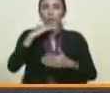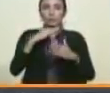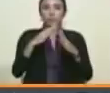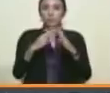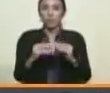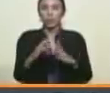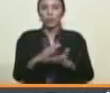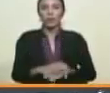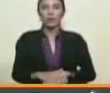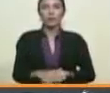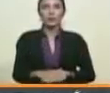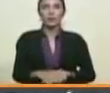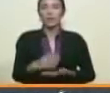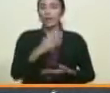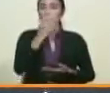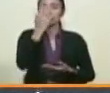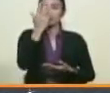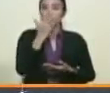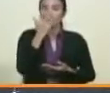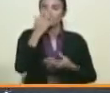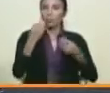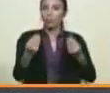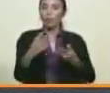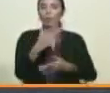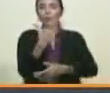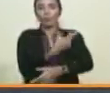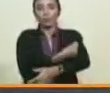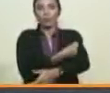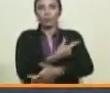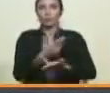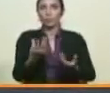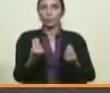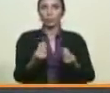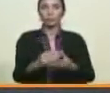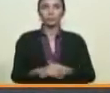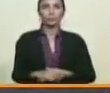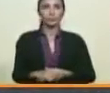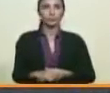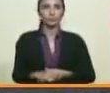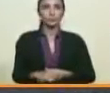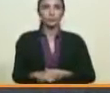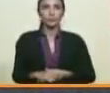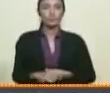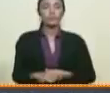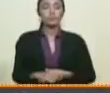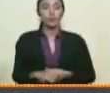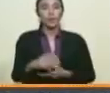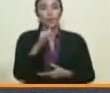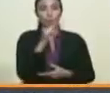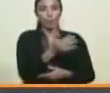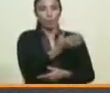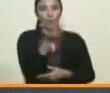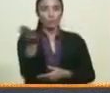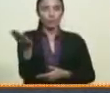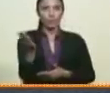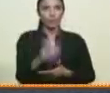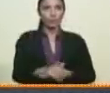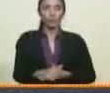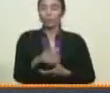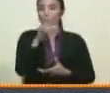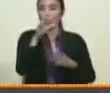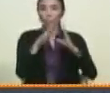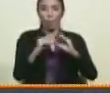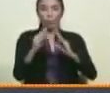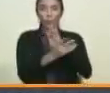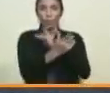que es el co2 que aspira más los anestésicos que le estamos colocando al paciente correcto igualmente tengo que informar al pueblo todo esto dos equipos